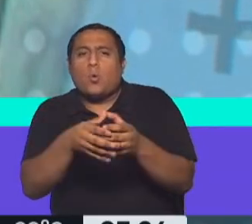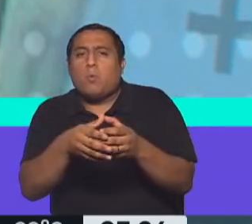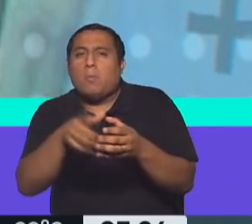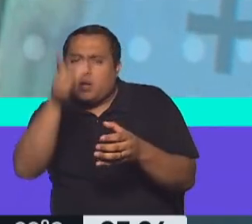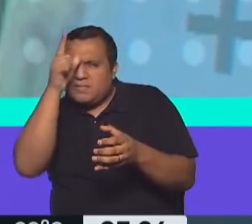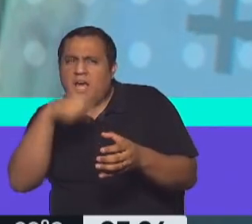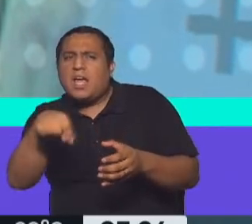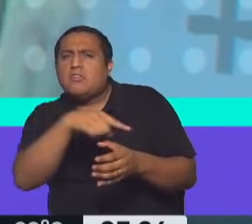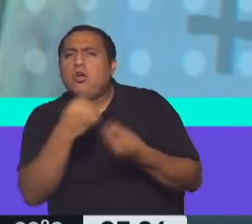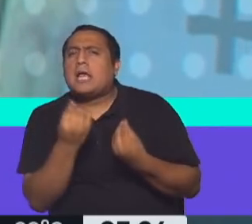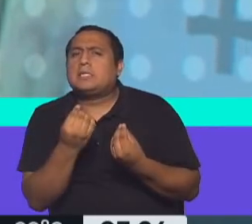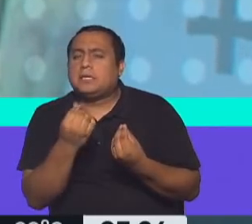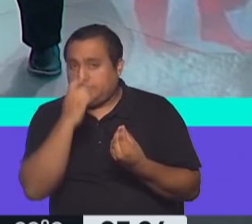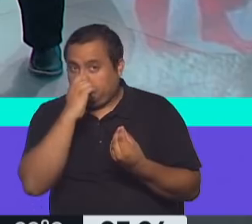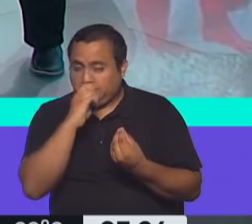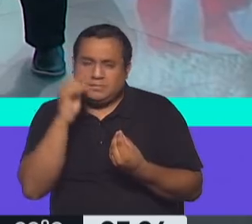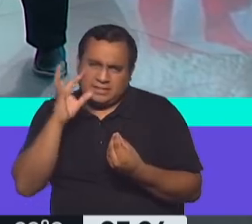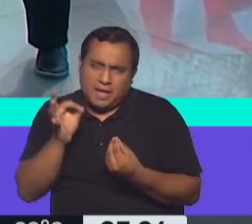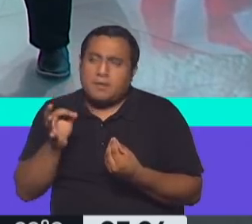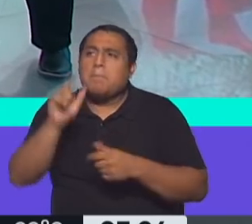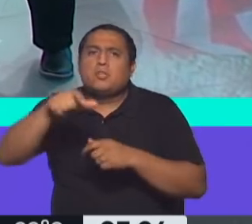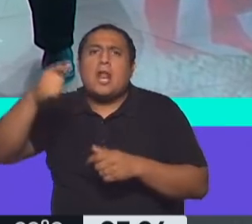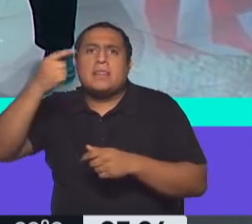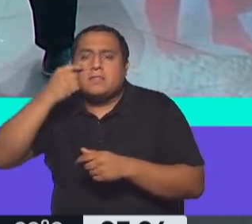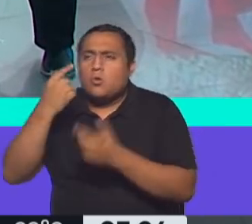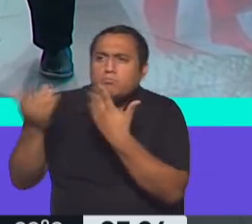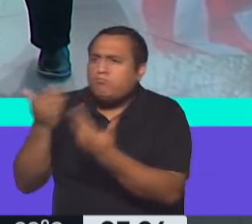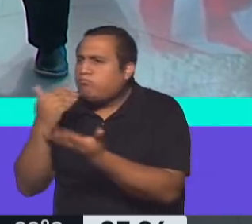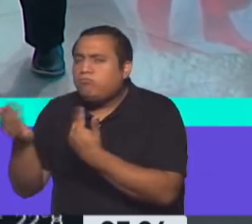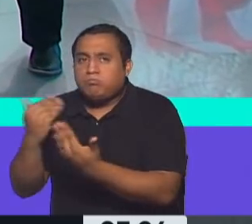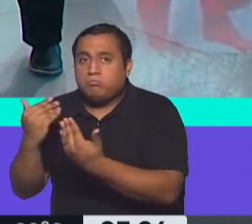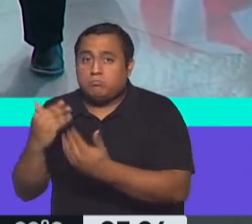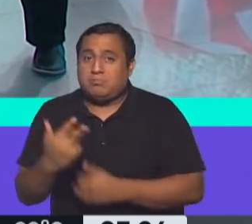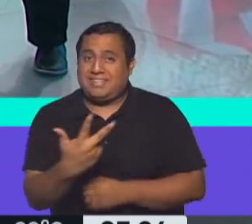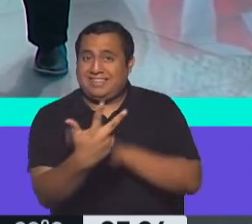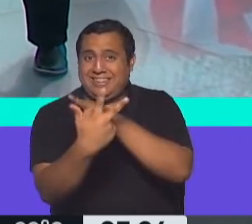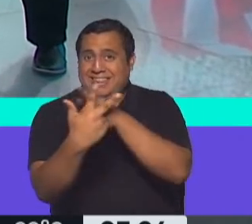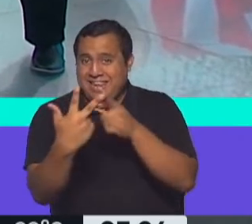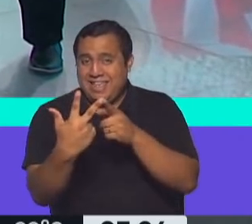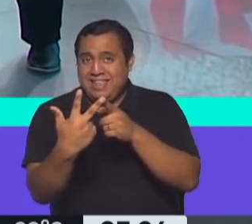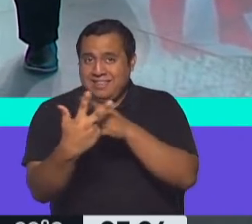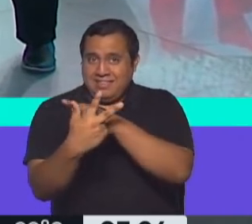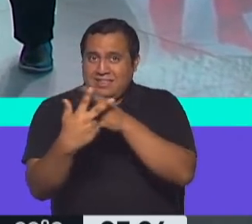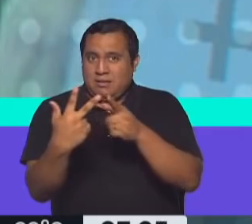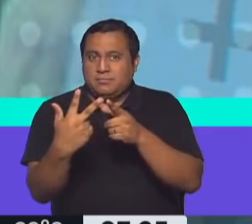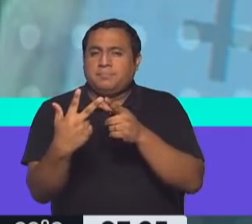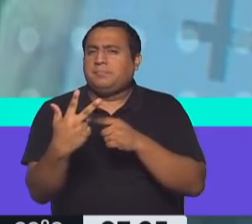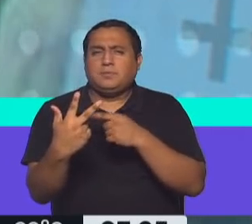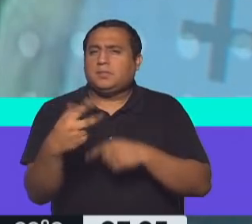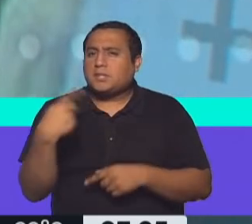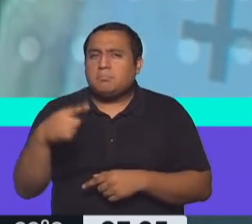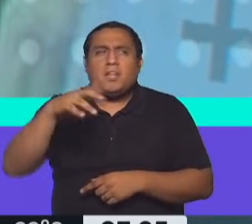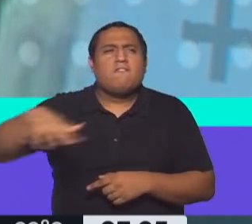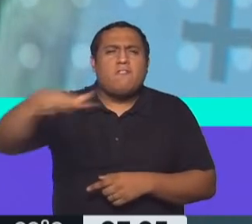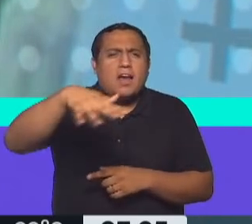de policías. Porque habrán hablado con testigos, porque estos tres hombres de la brigada estaban por los barrios todo el